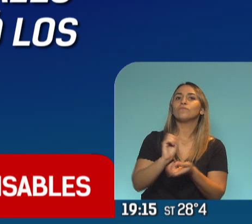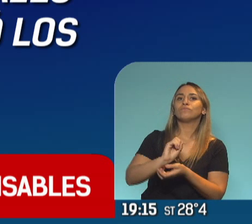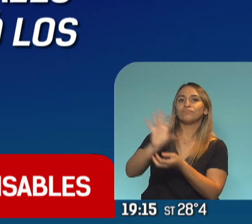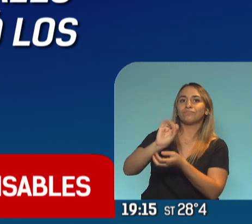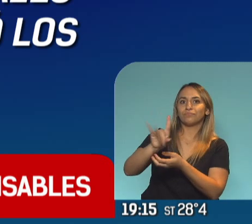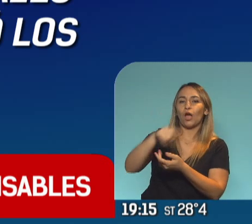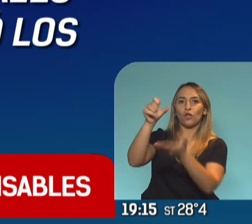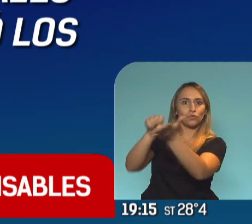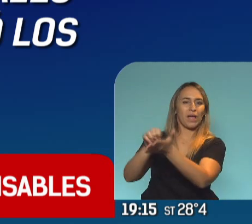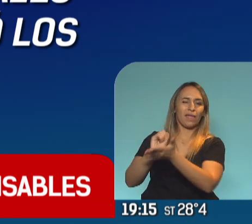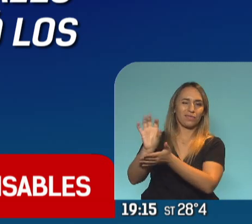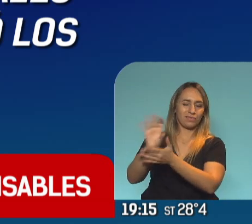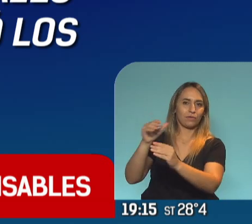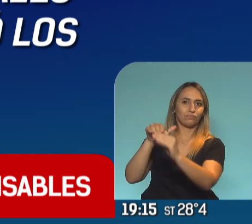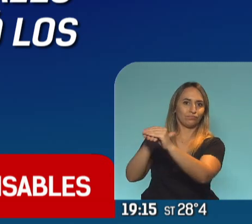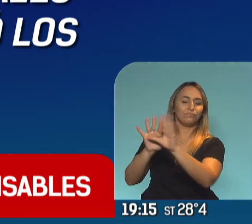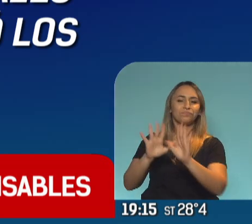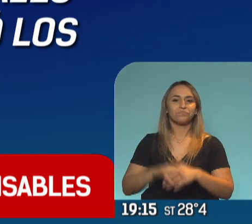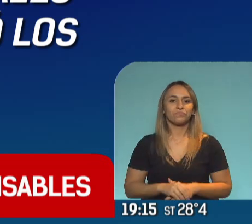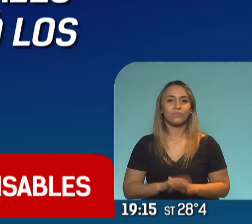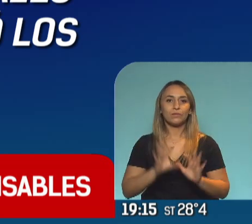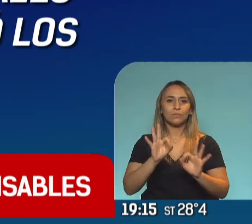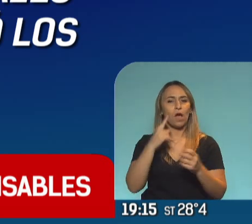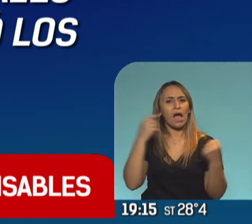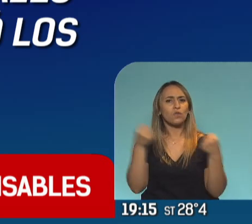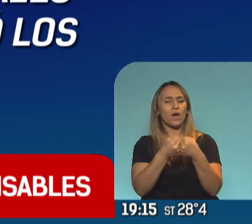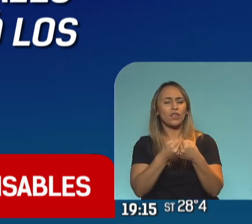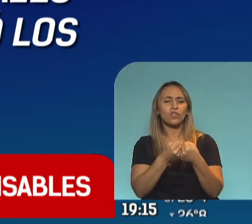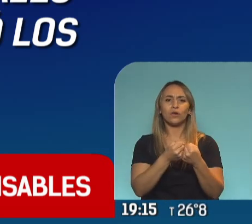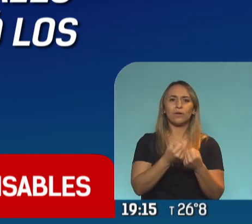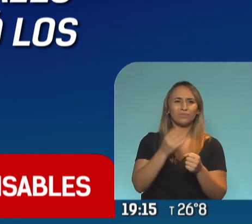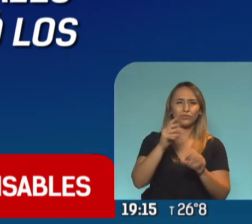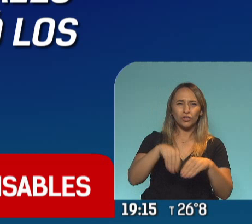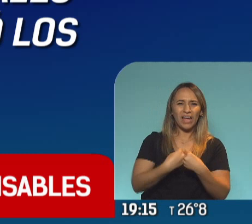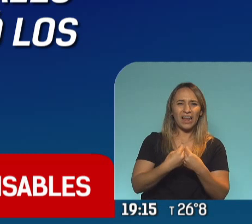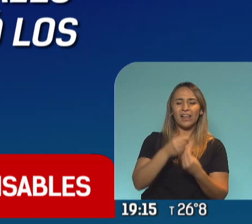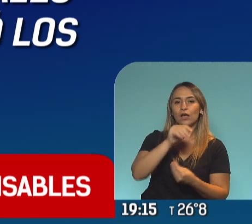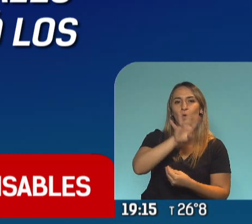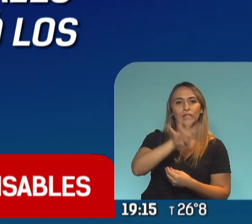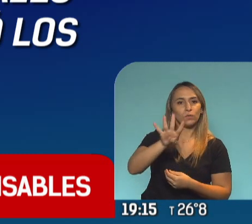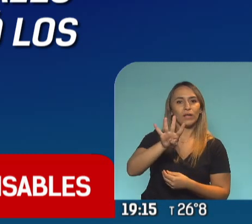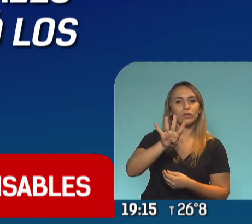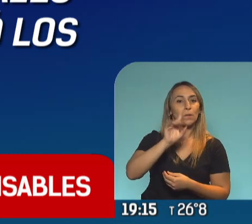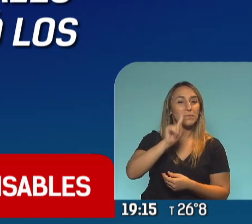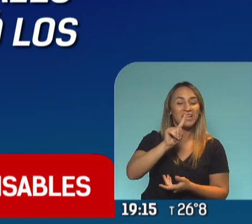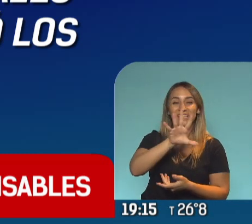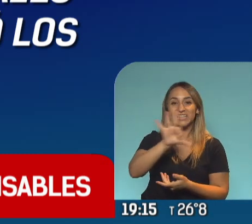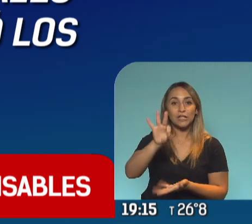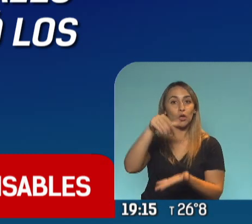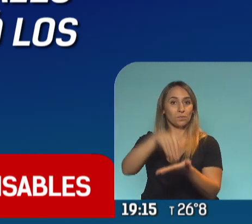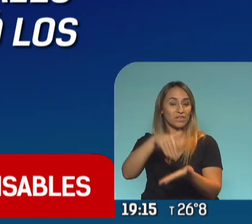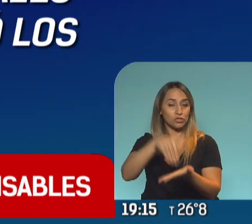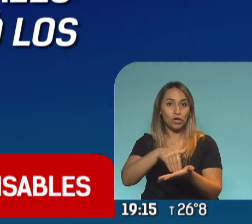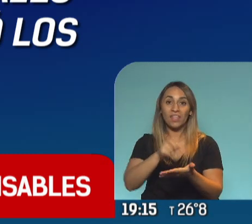Sí, del total pautado con el Fondo Monetario llegaron a desembolsarse cerca de 44.500